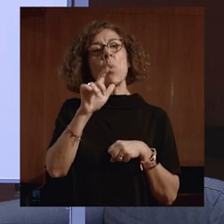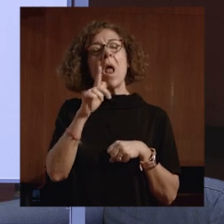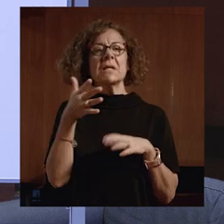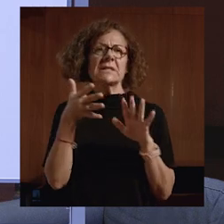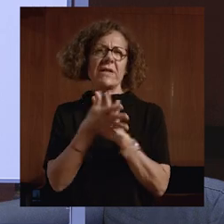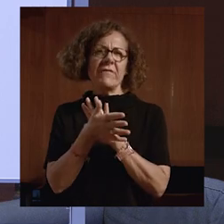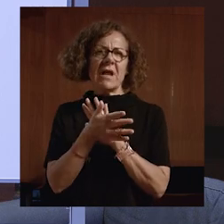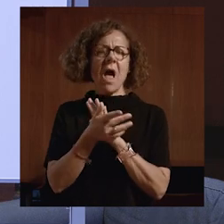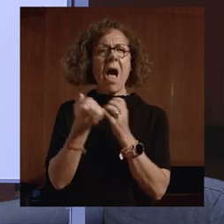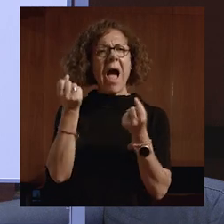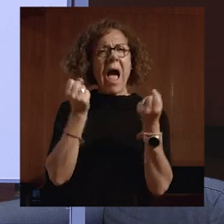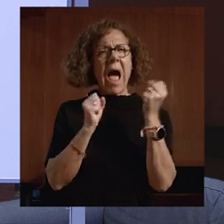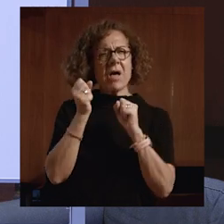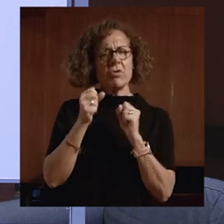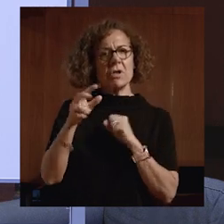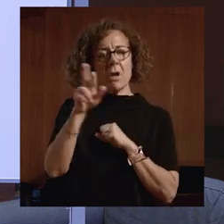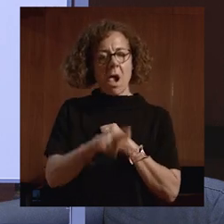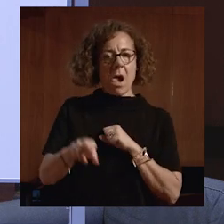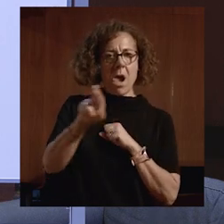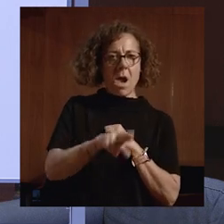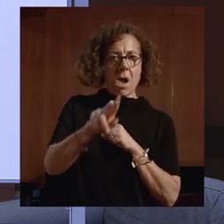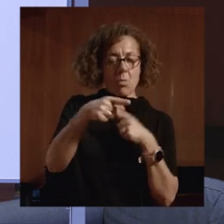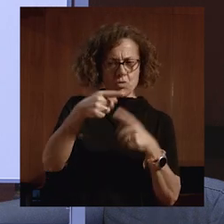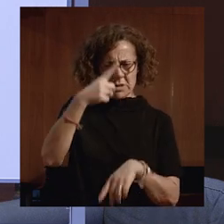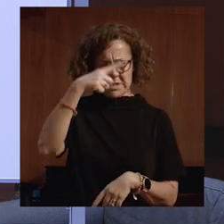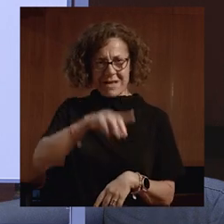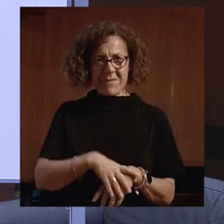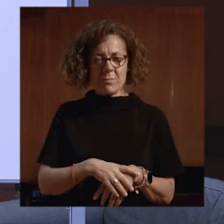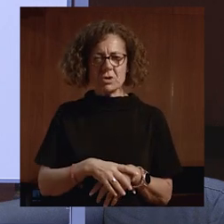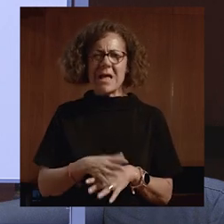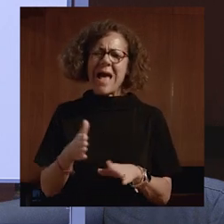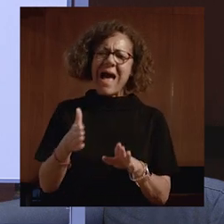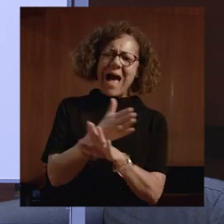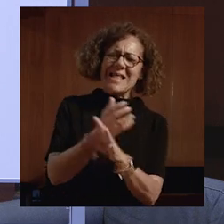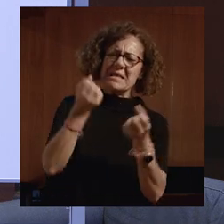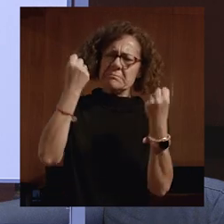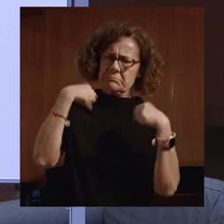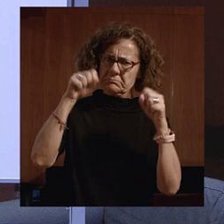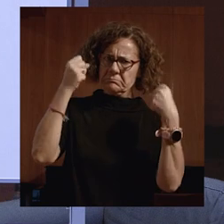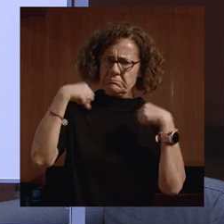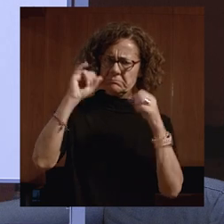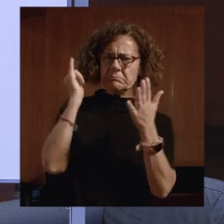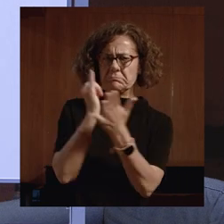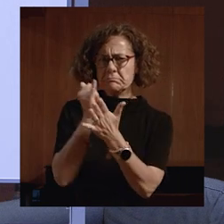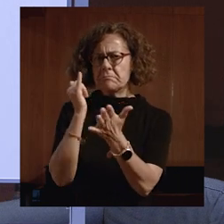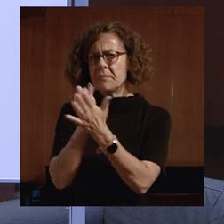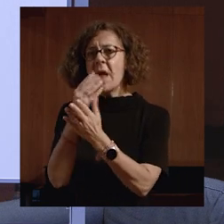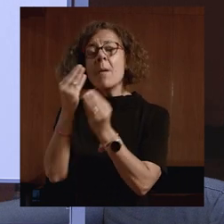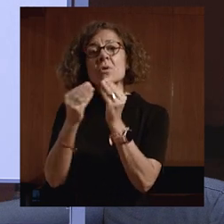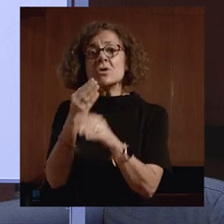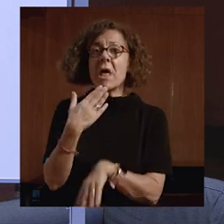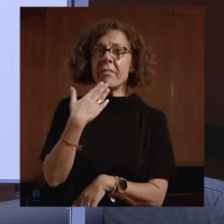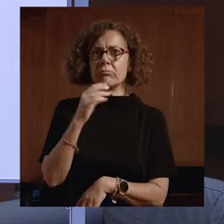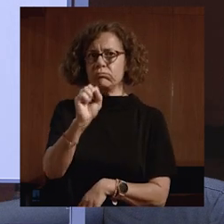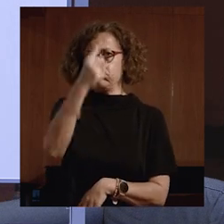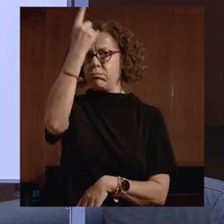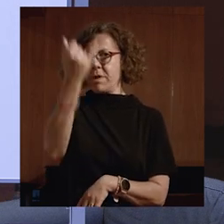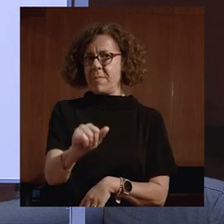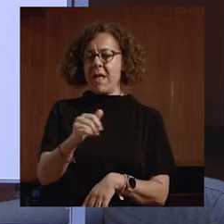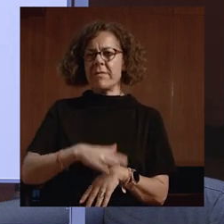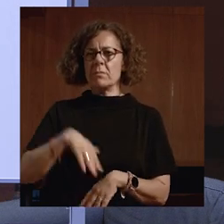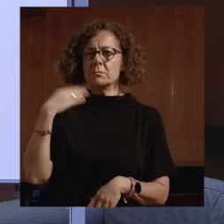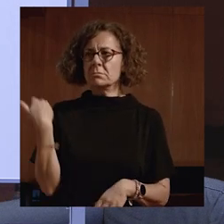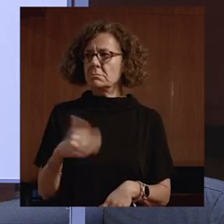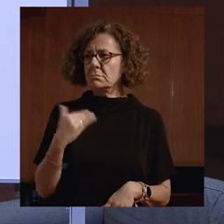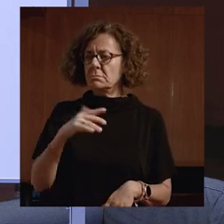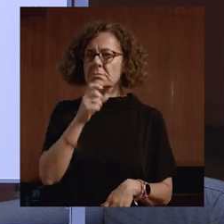acciones repetidas, eso lo sabemos muy bien los músicos, casi siempre previamente ensayadas, pero que aún así se realizan como si fueran la primera vez. Qué complicado